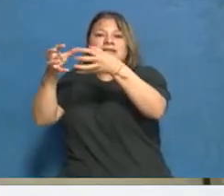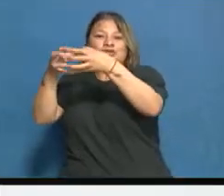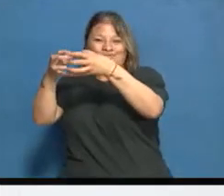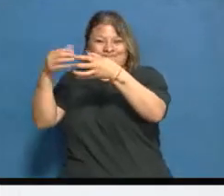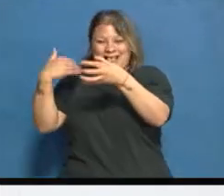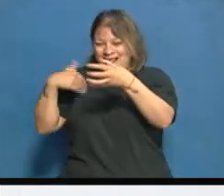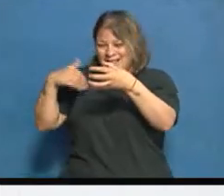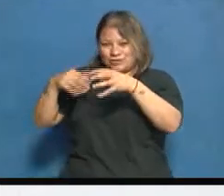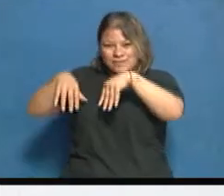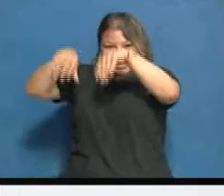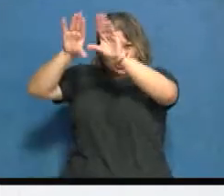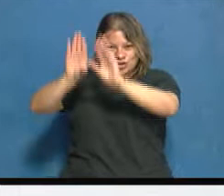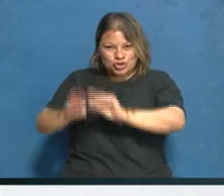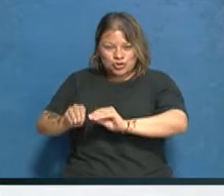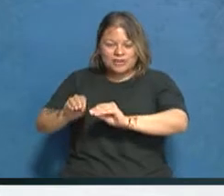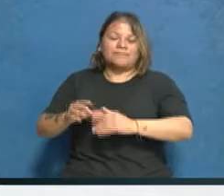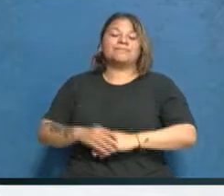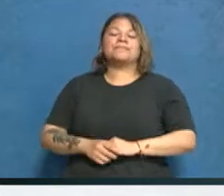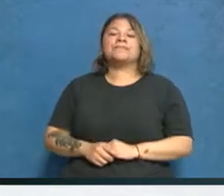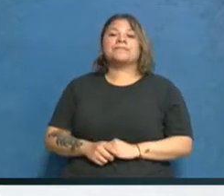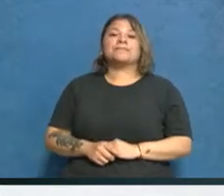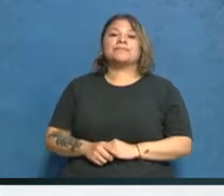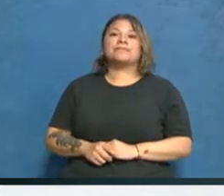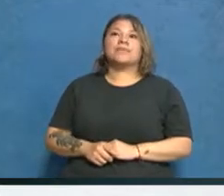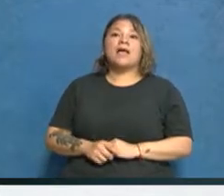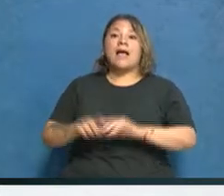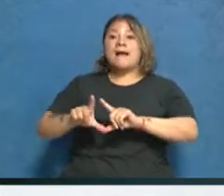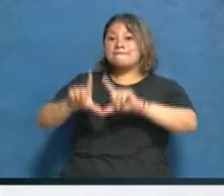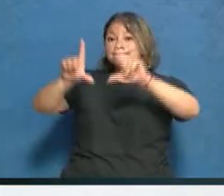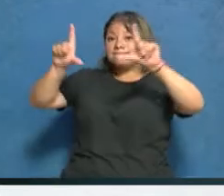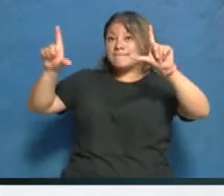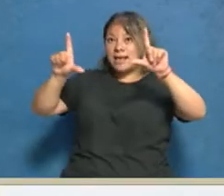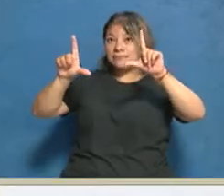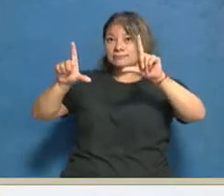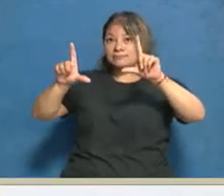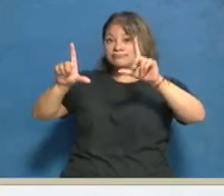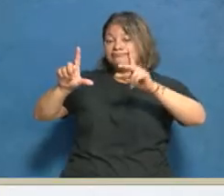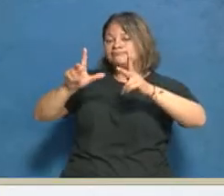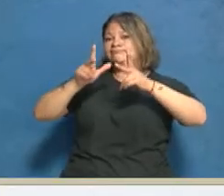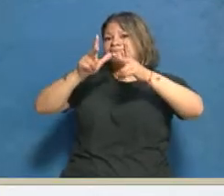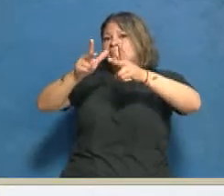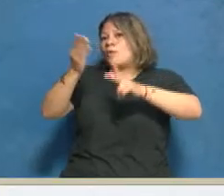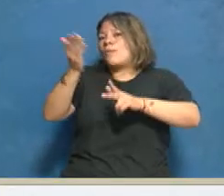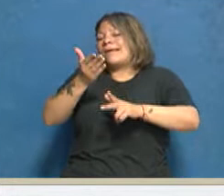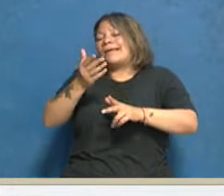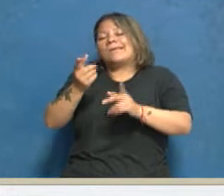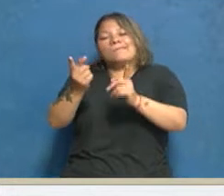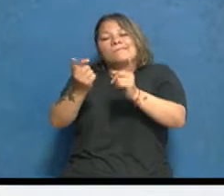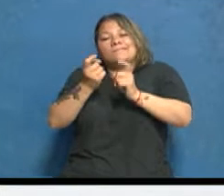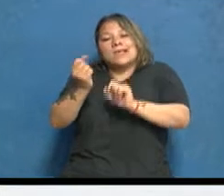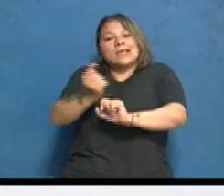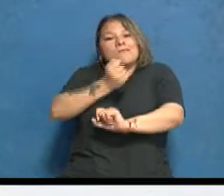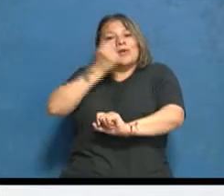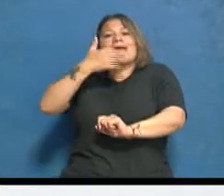cual evidentemente, más allá de que la placa pueda hablar de un porcentaje, es necesario entender